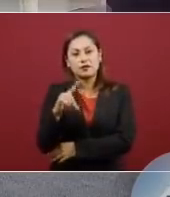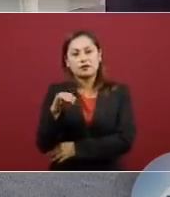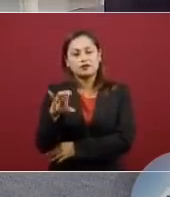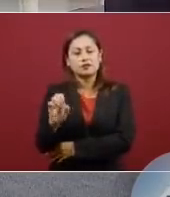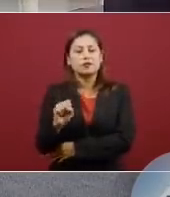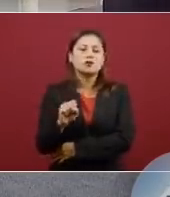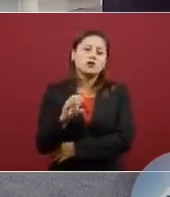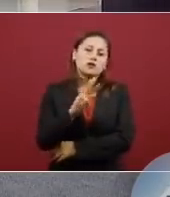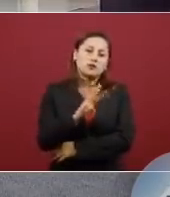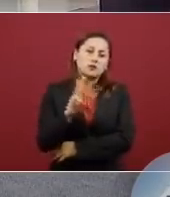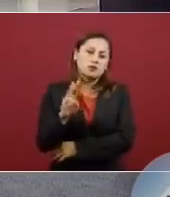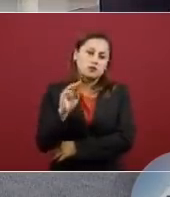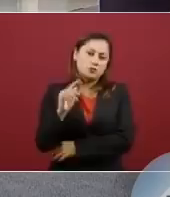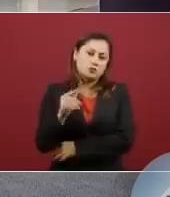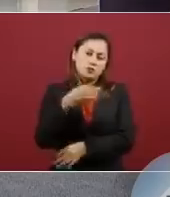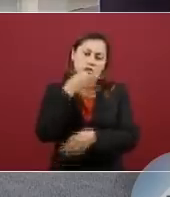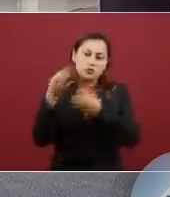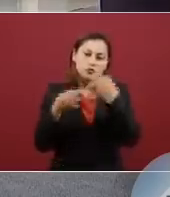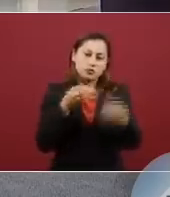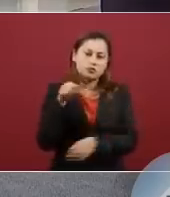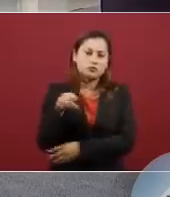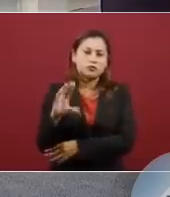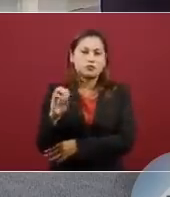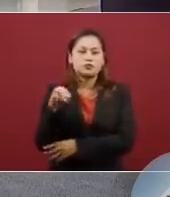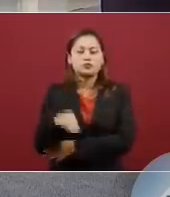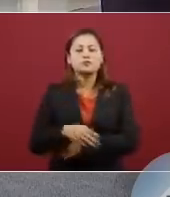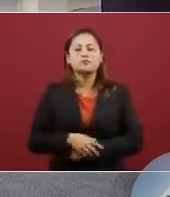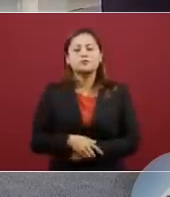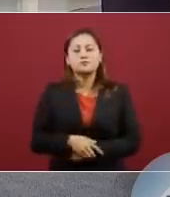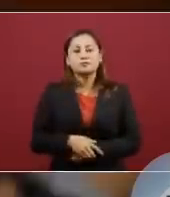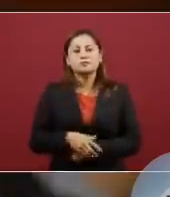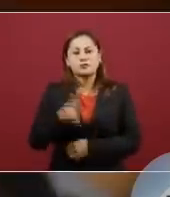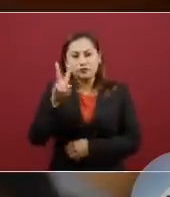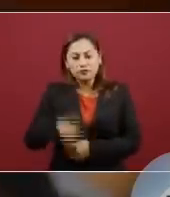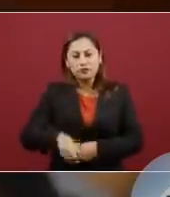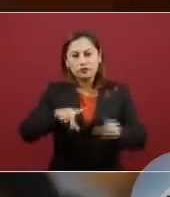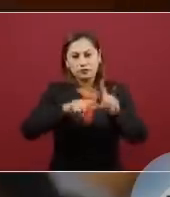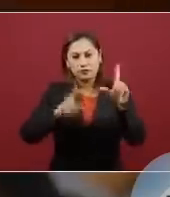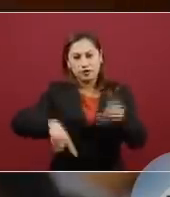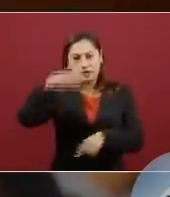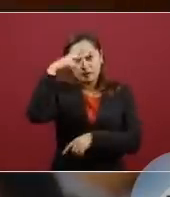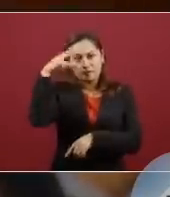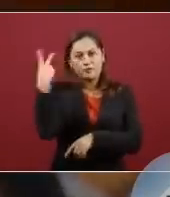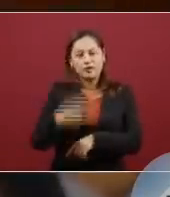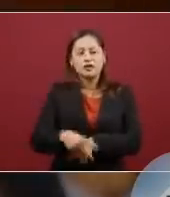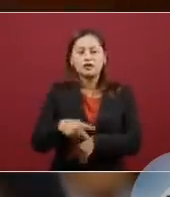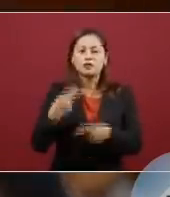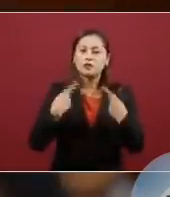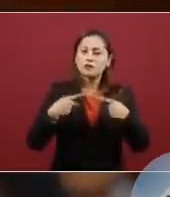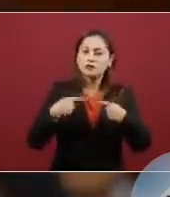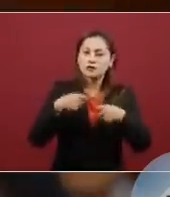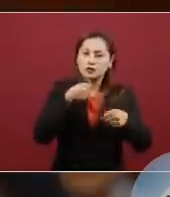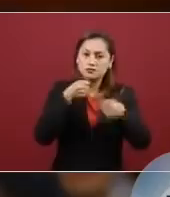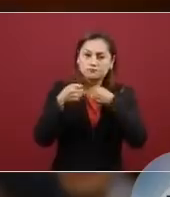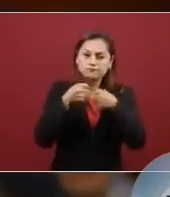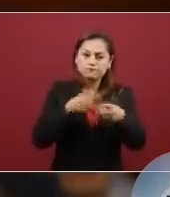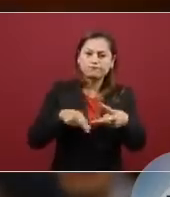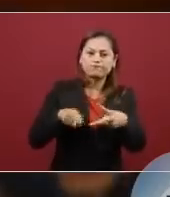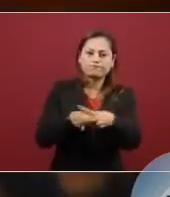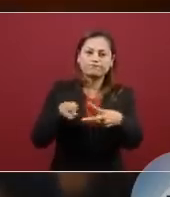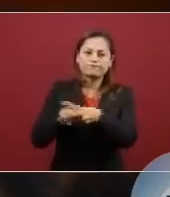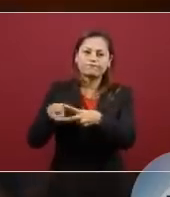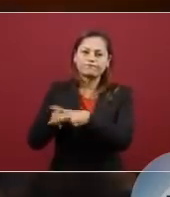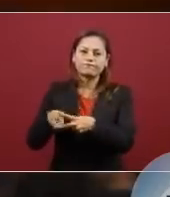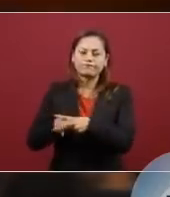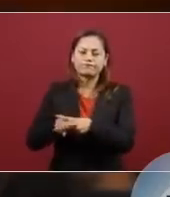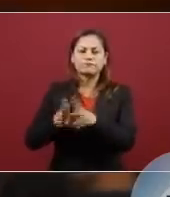esferanoticias.com. Es una realidad que en México están asesinando periodistas. Esta presentación del plan de protección